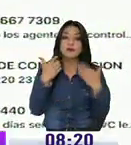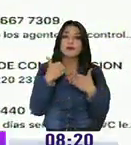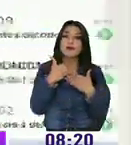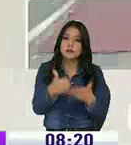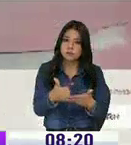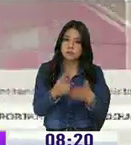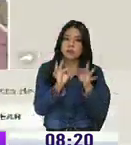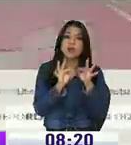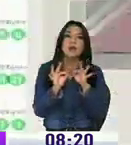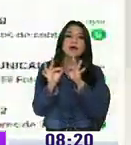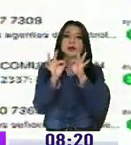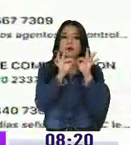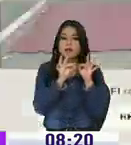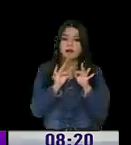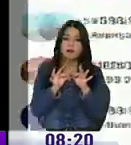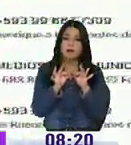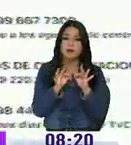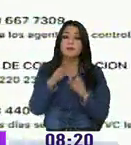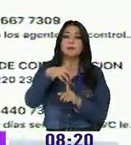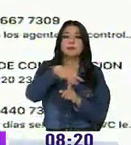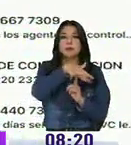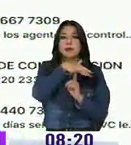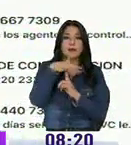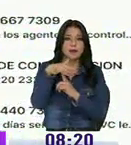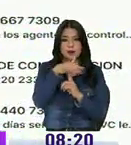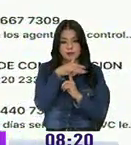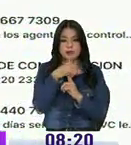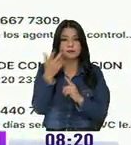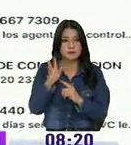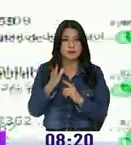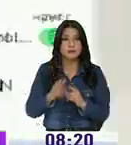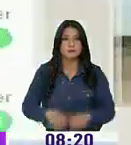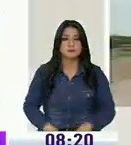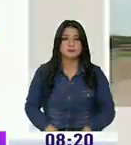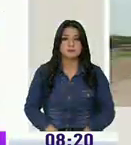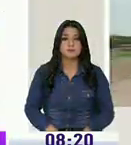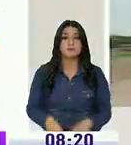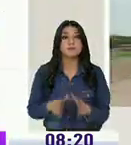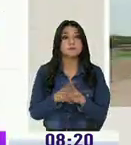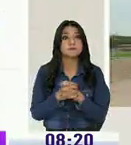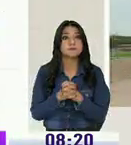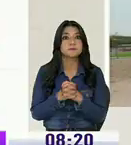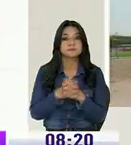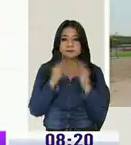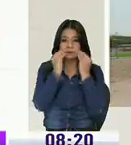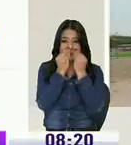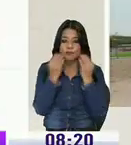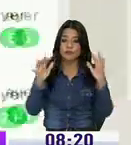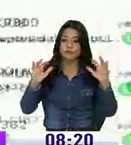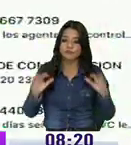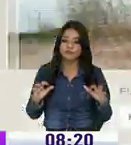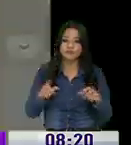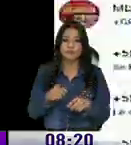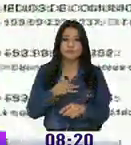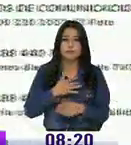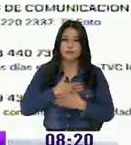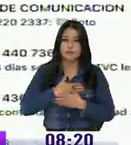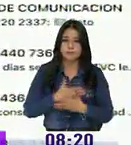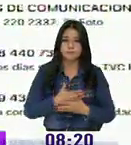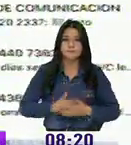ayuden arreglando este parque que es muy muy conocido. Ahí están, miren las plantitas que están en muy mal estado, qué pena